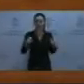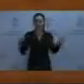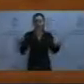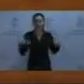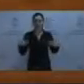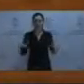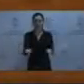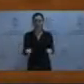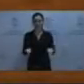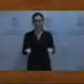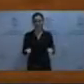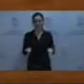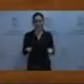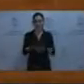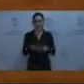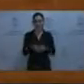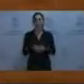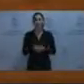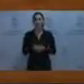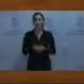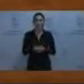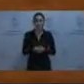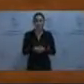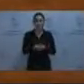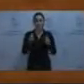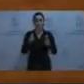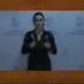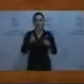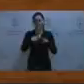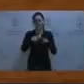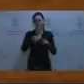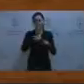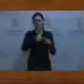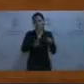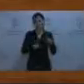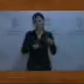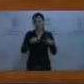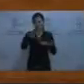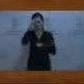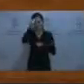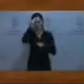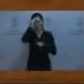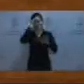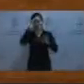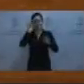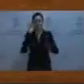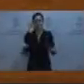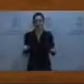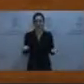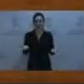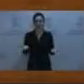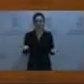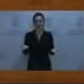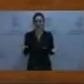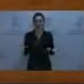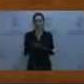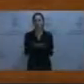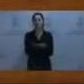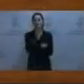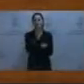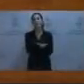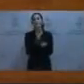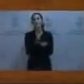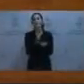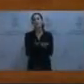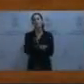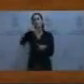lo único que se estamos haciendo. Por eso, solo con esas dos cosas que les planteamos, que nos parecen de sentido común, pedimos el voto